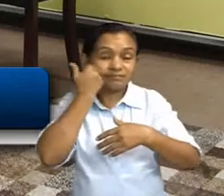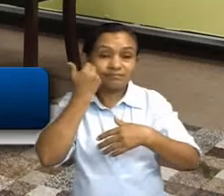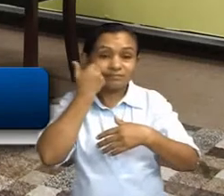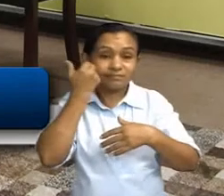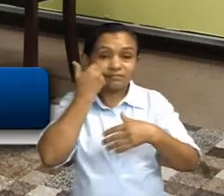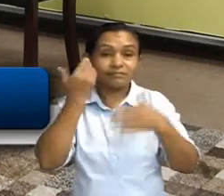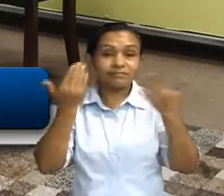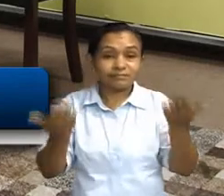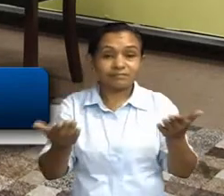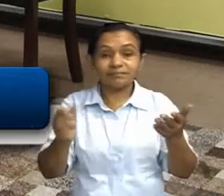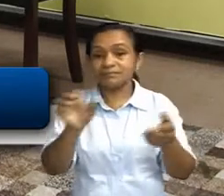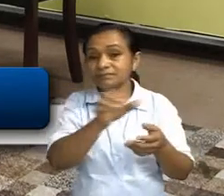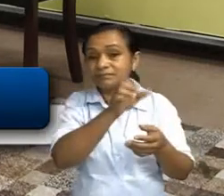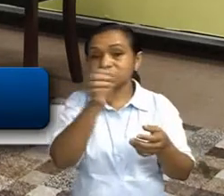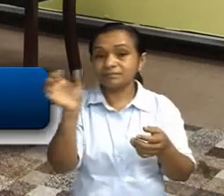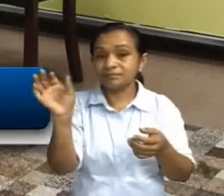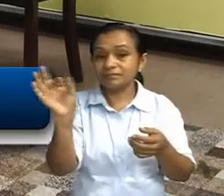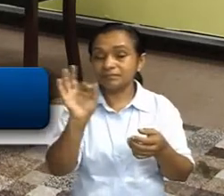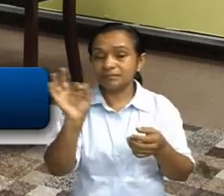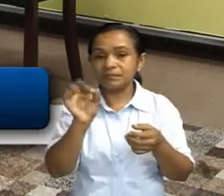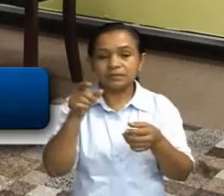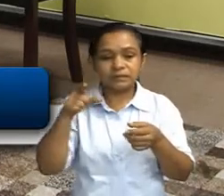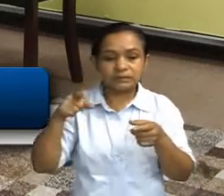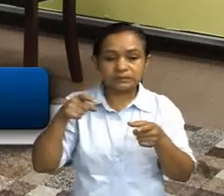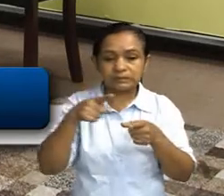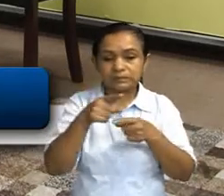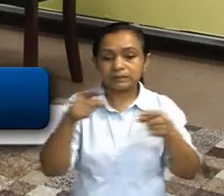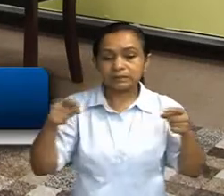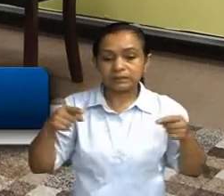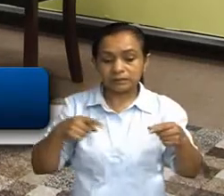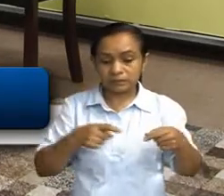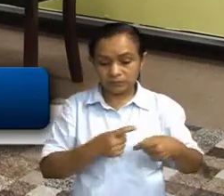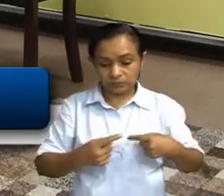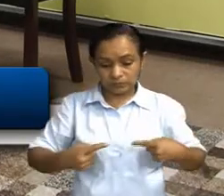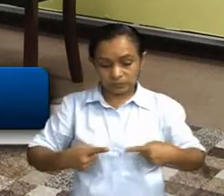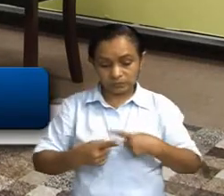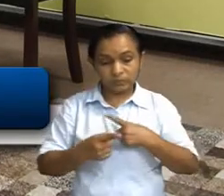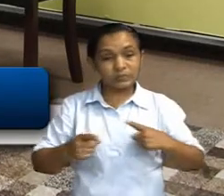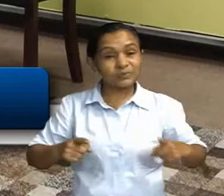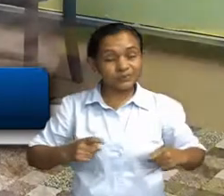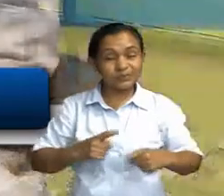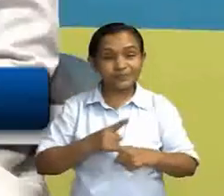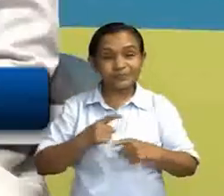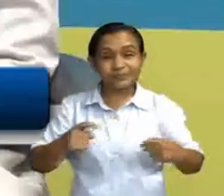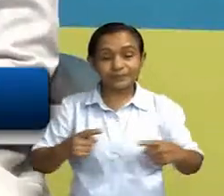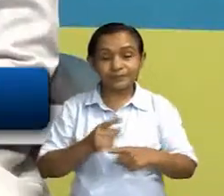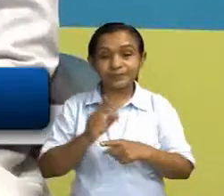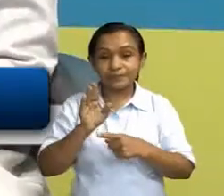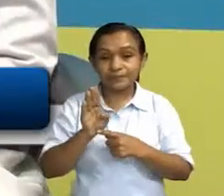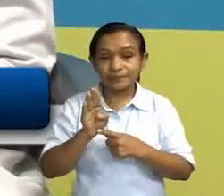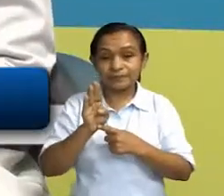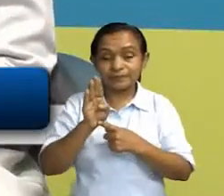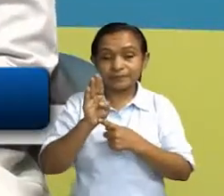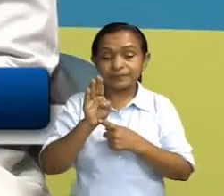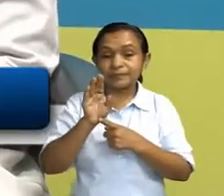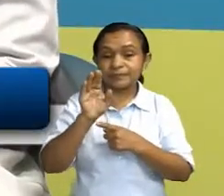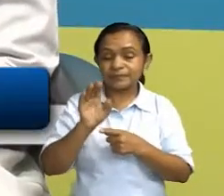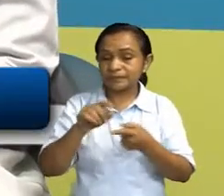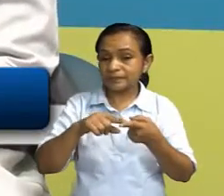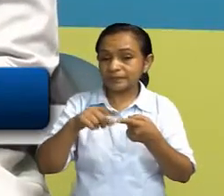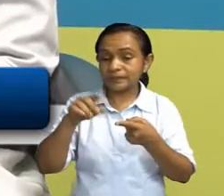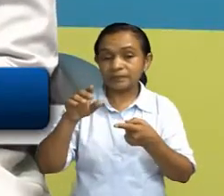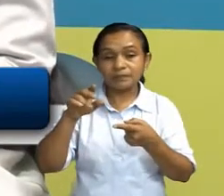vulvovaginitis. Otras causas son las parasitarias. Oxiurus son un tipo de parásitos